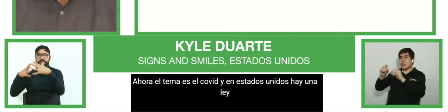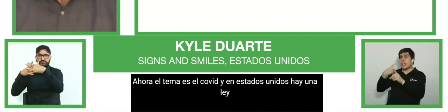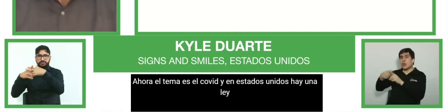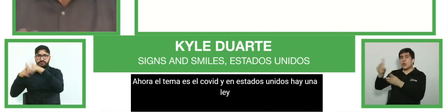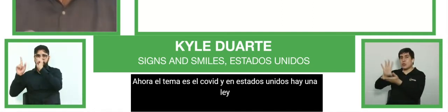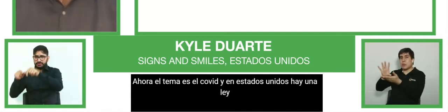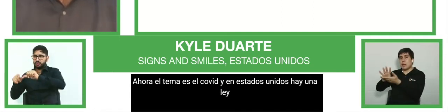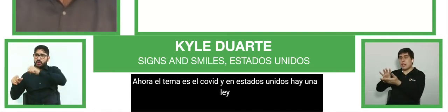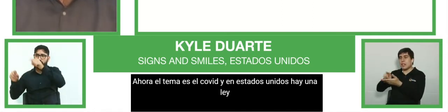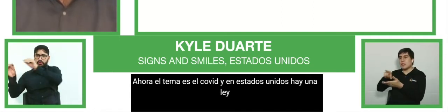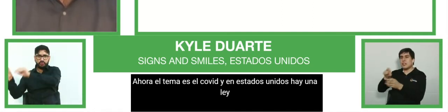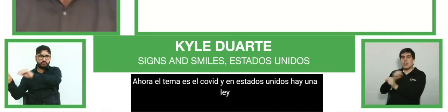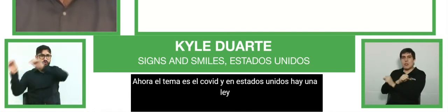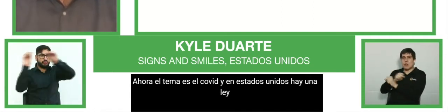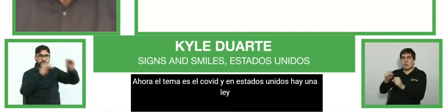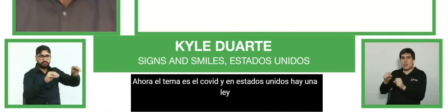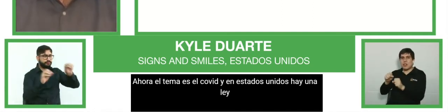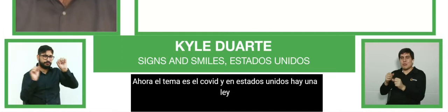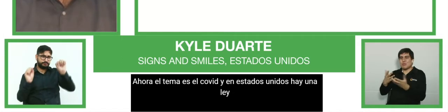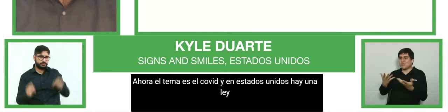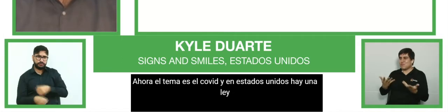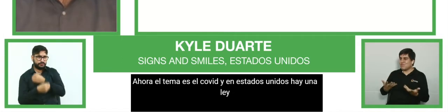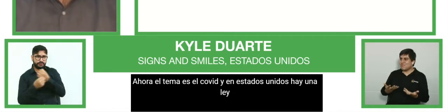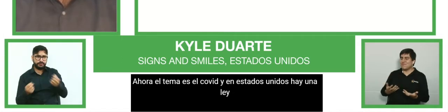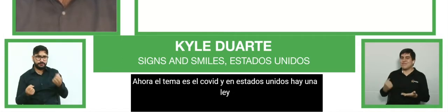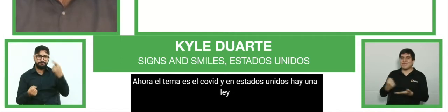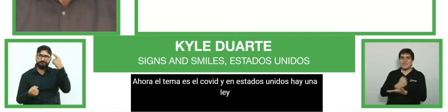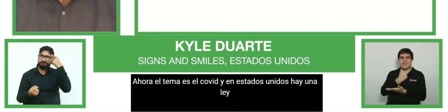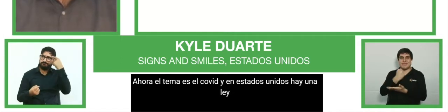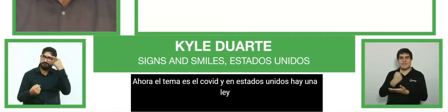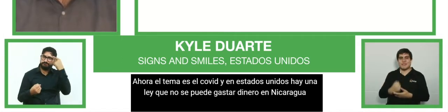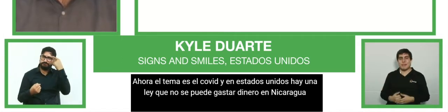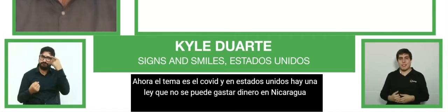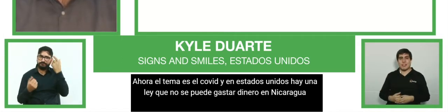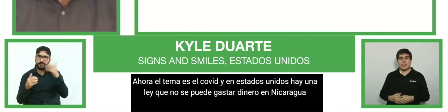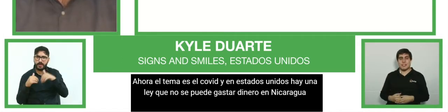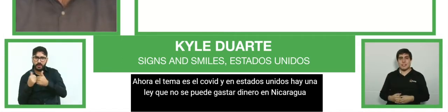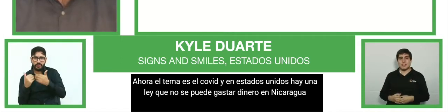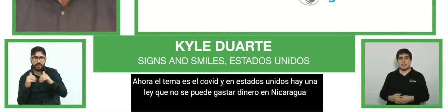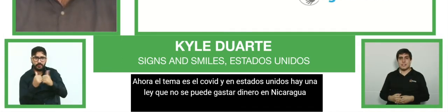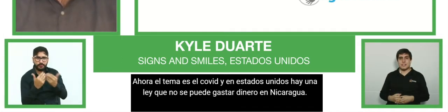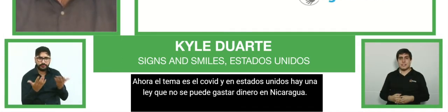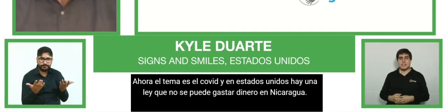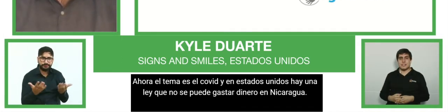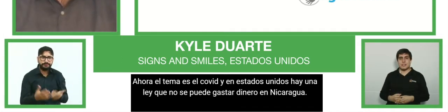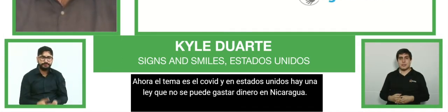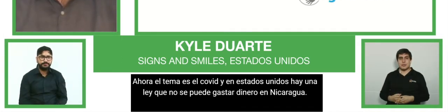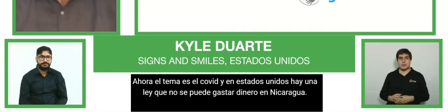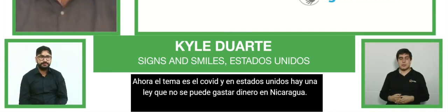desgraciadamente, la mayor parte del financiamiento del gobierno. ¿Podemos devolver una diapositiva atrás?